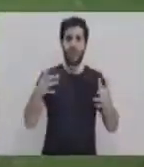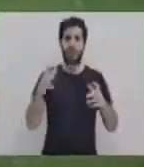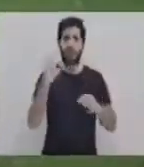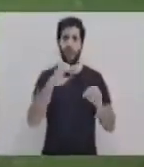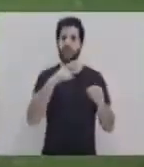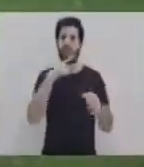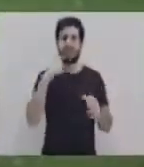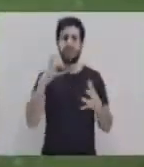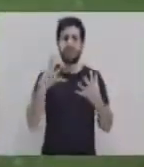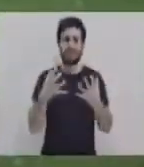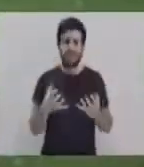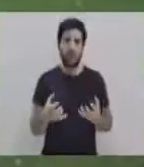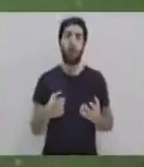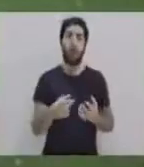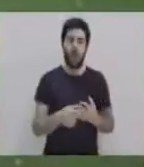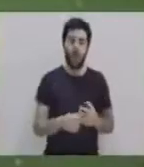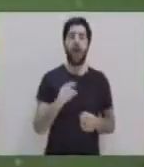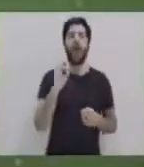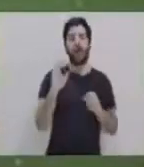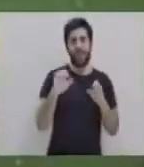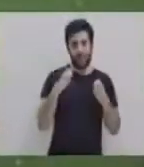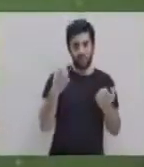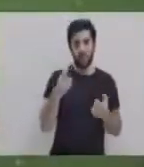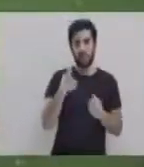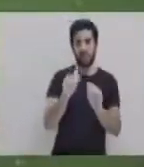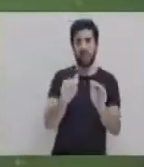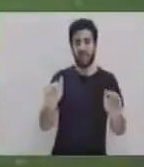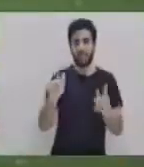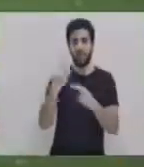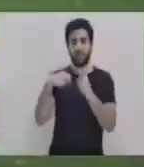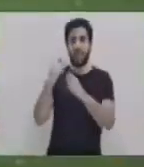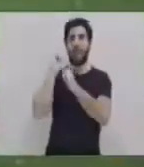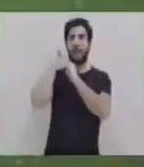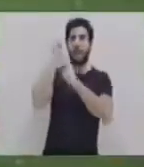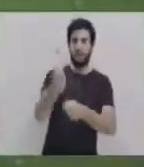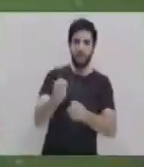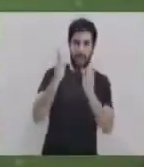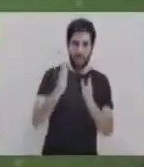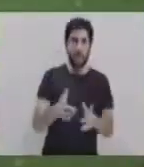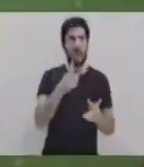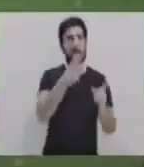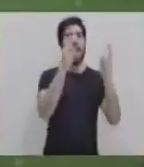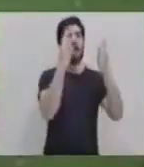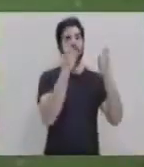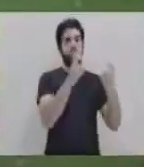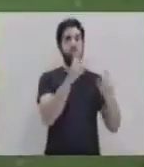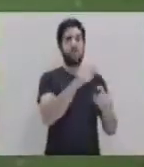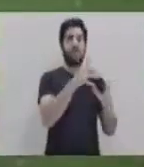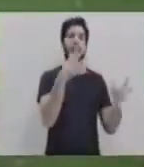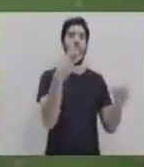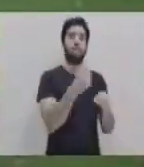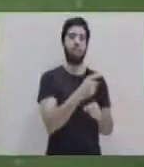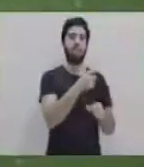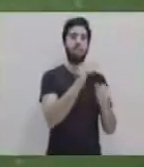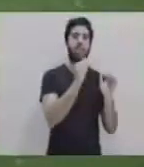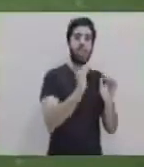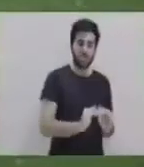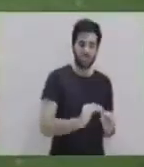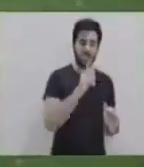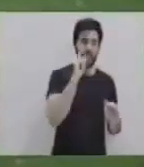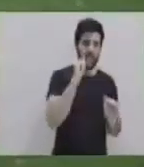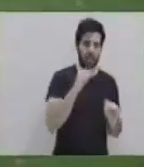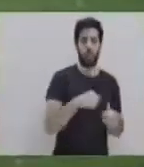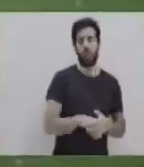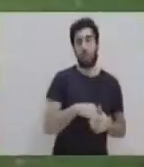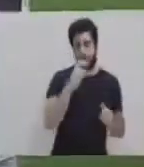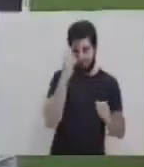había sequía. Entonces, por eso unos pescadores en Perú le colocaron niño en honor al niño Jesús por la